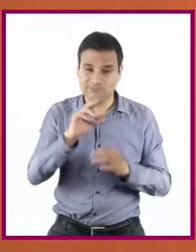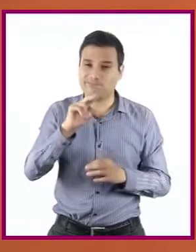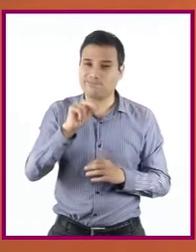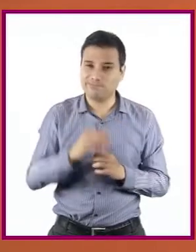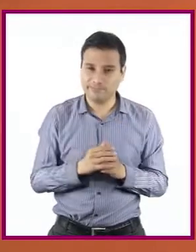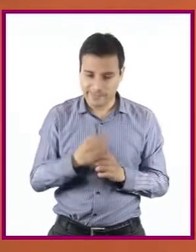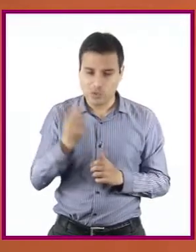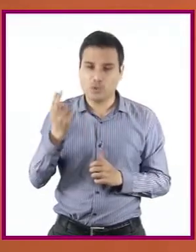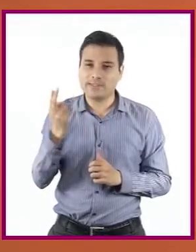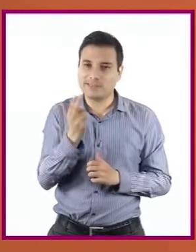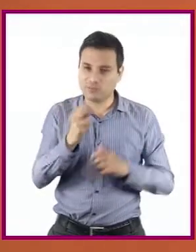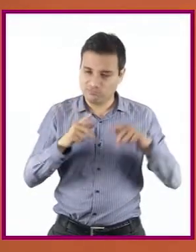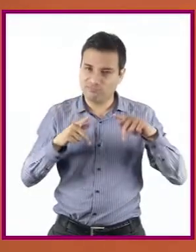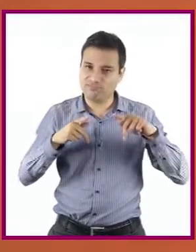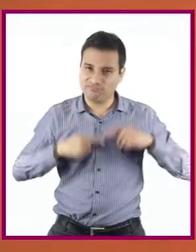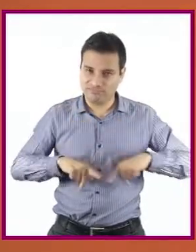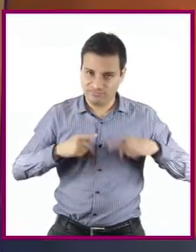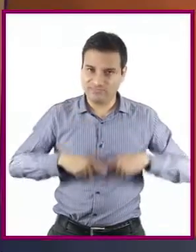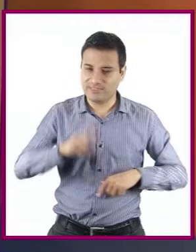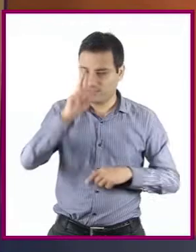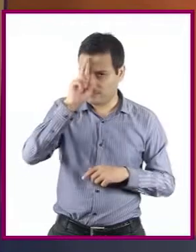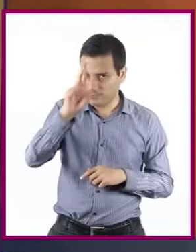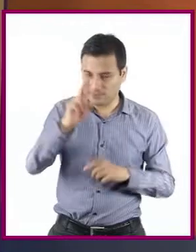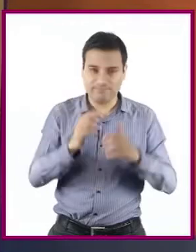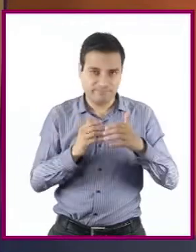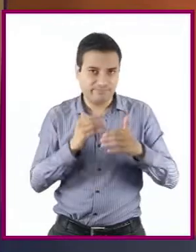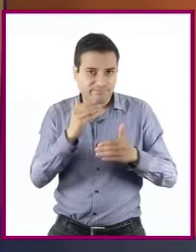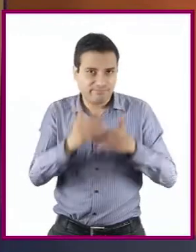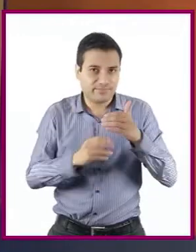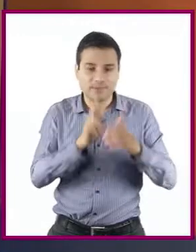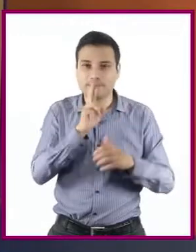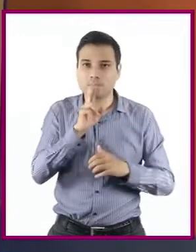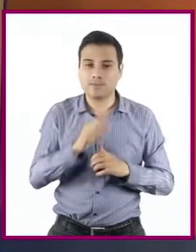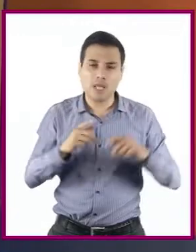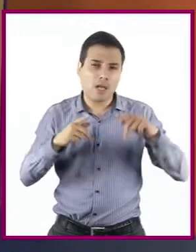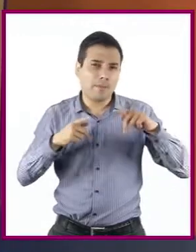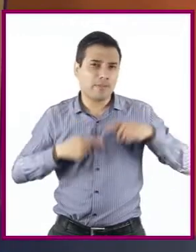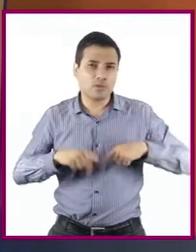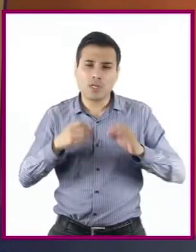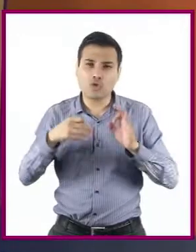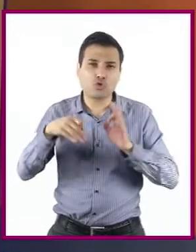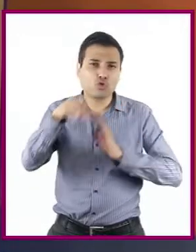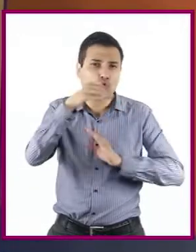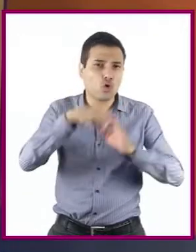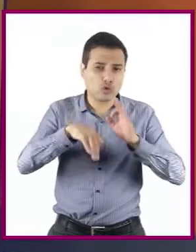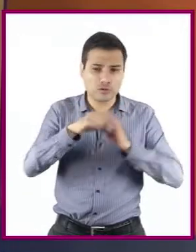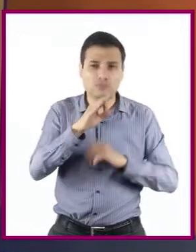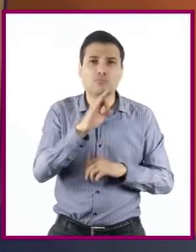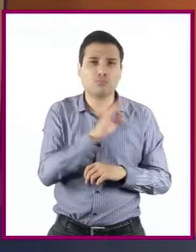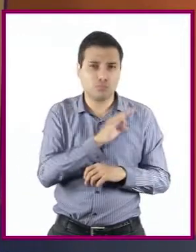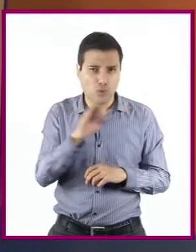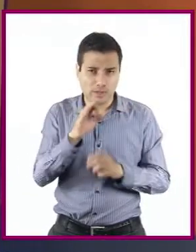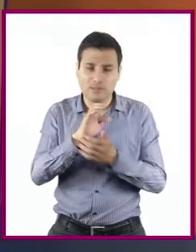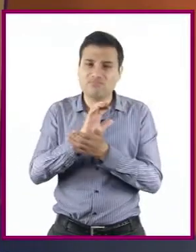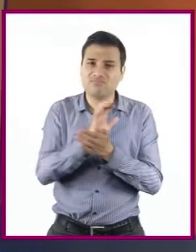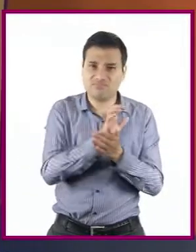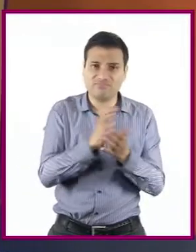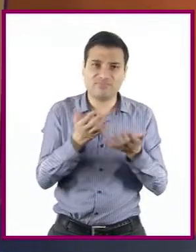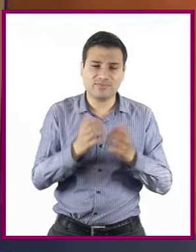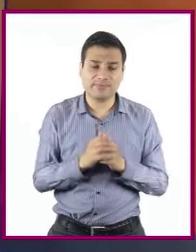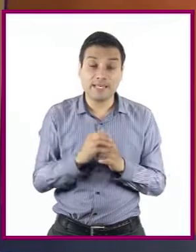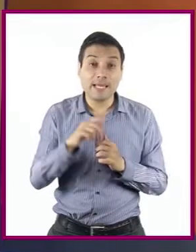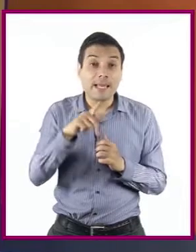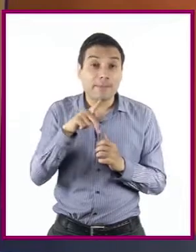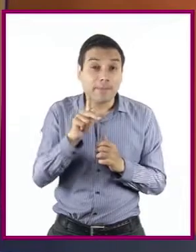ser respetado y construido. Todas las personas somos susceptibles de ser objeto de discriminación. Sin